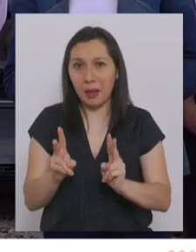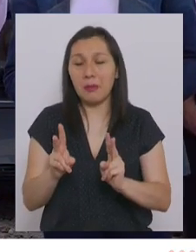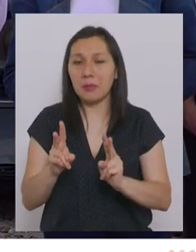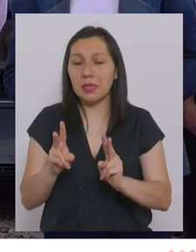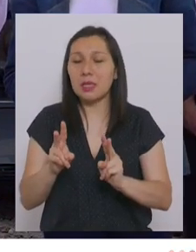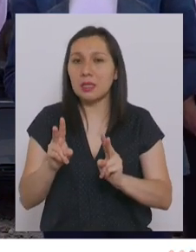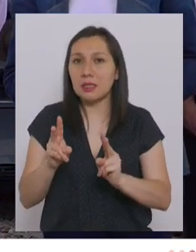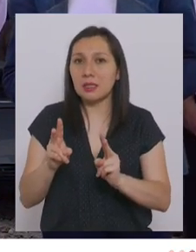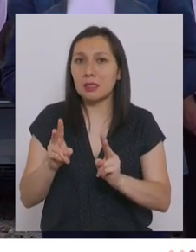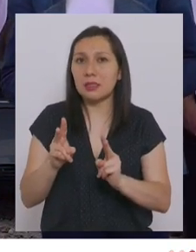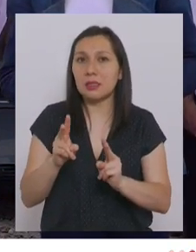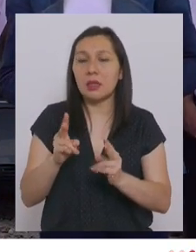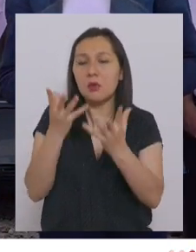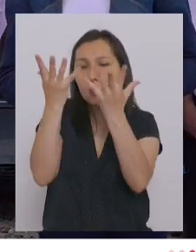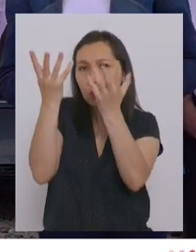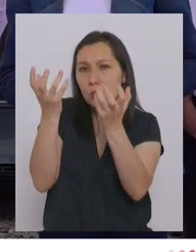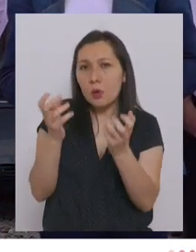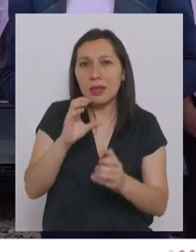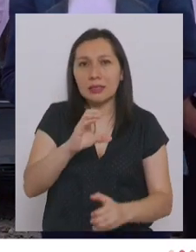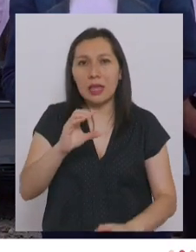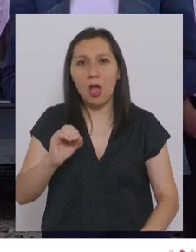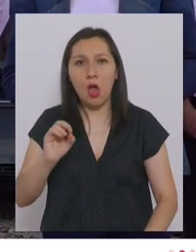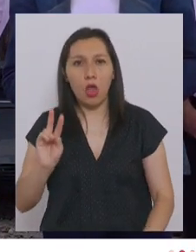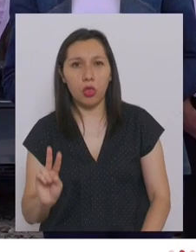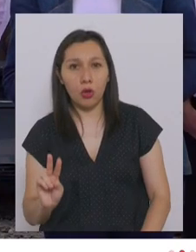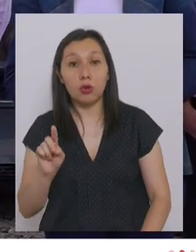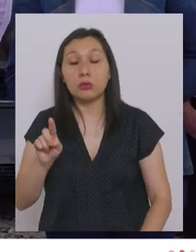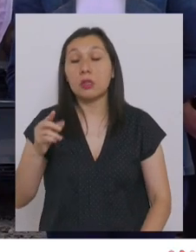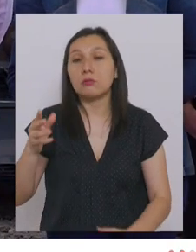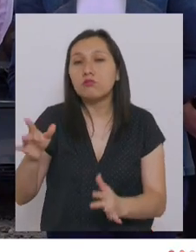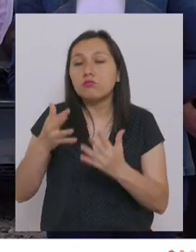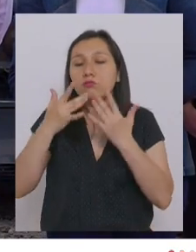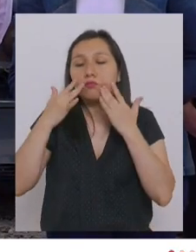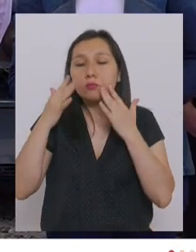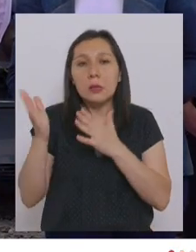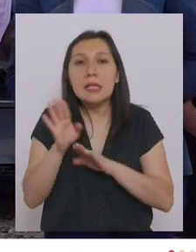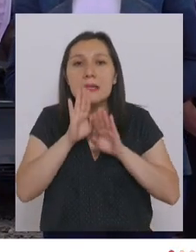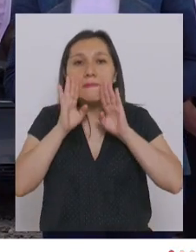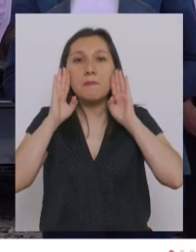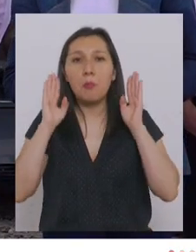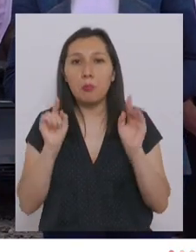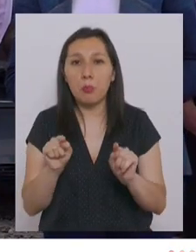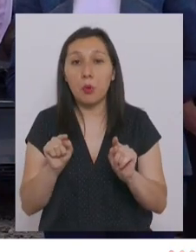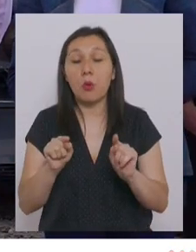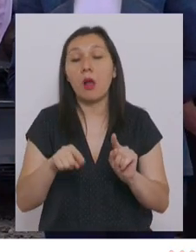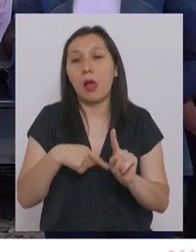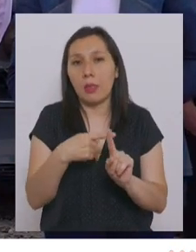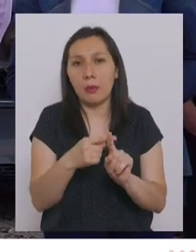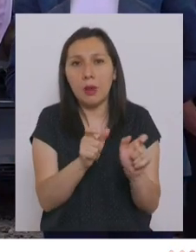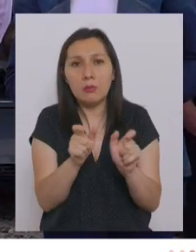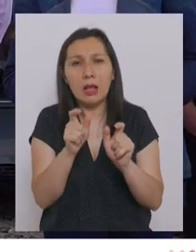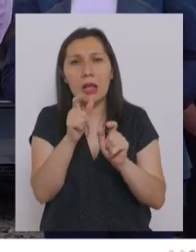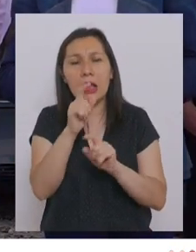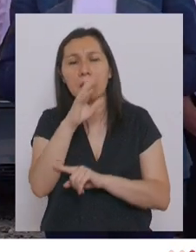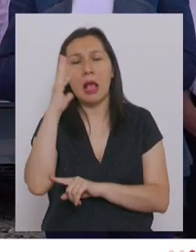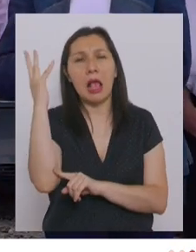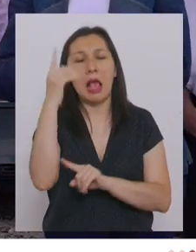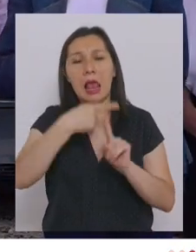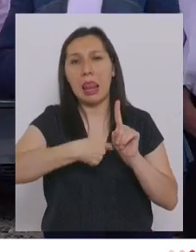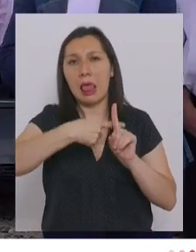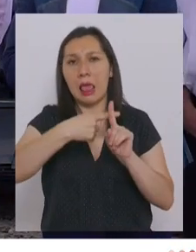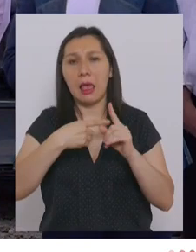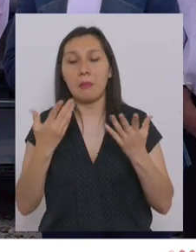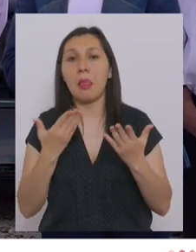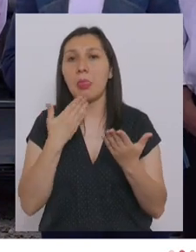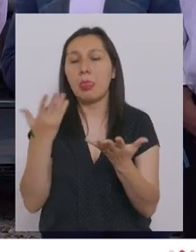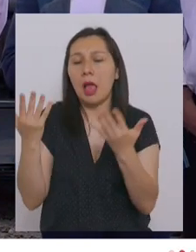capturar CO2 y, por tanto, tener una atmósfera más limpia, además, cierto, que regulan el clima, además que